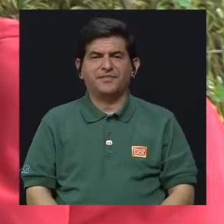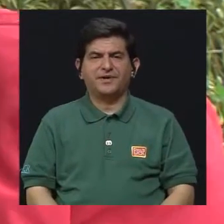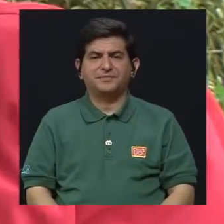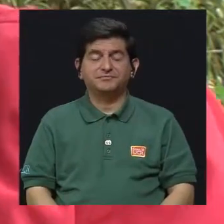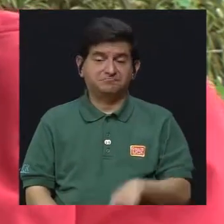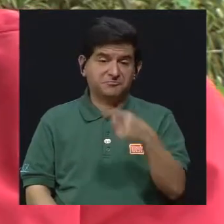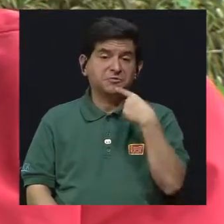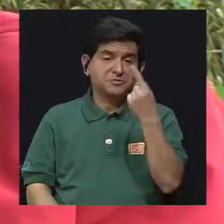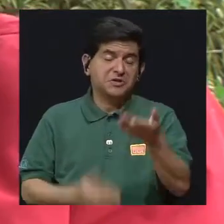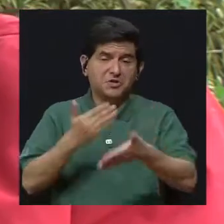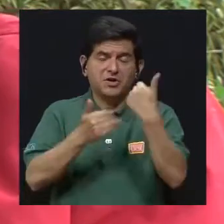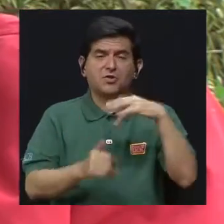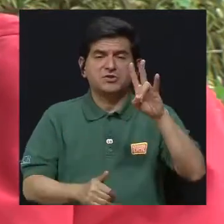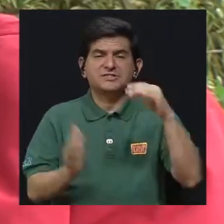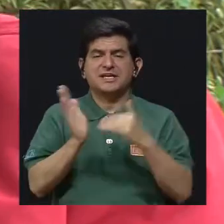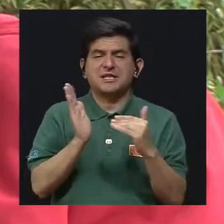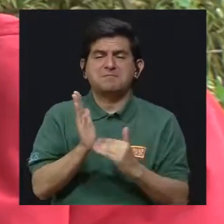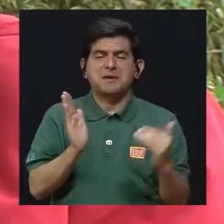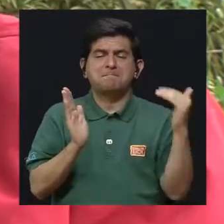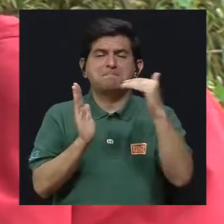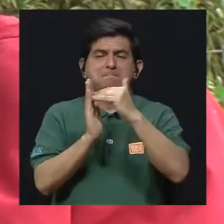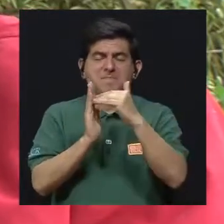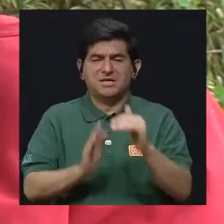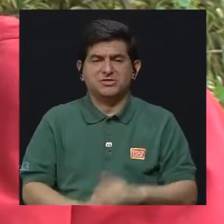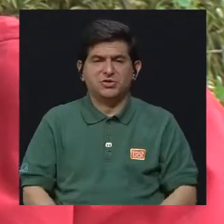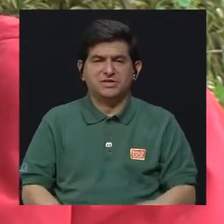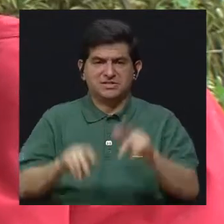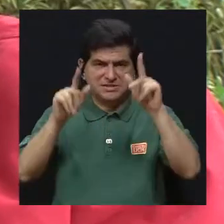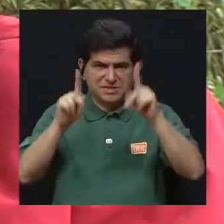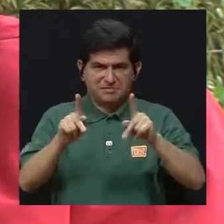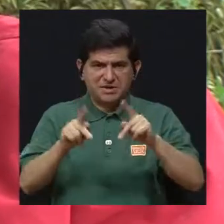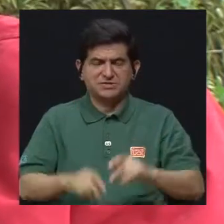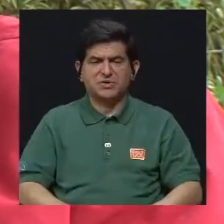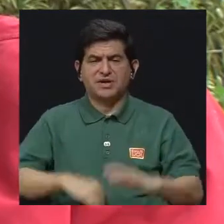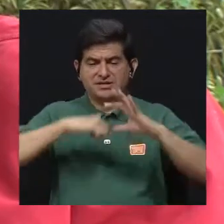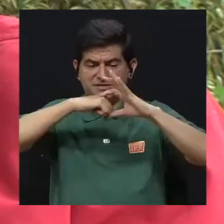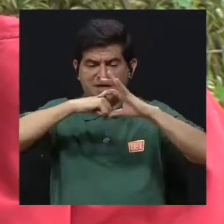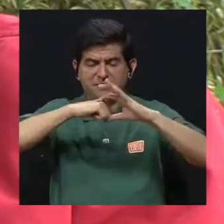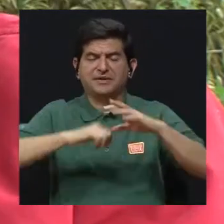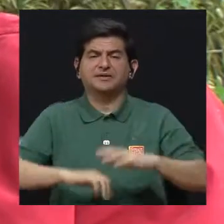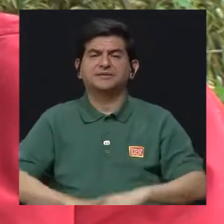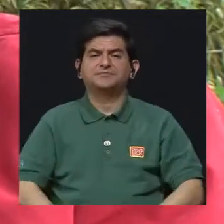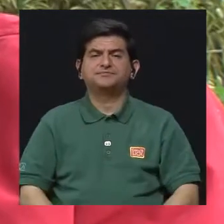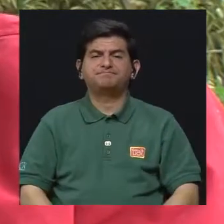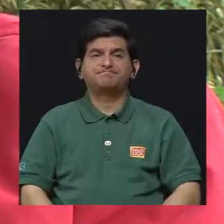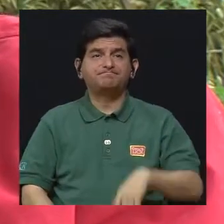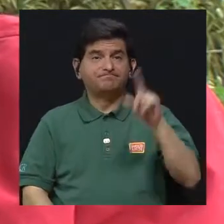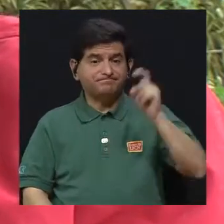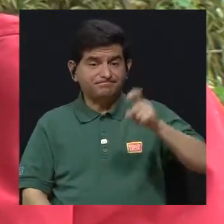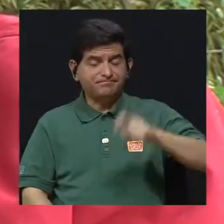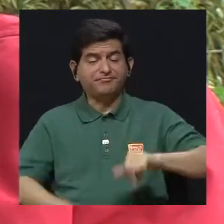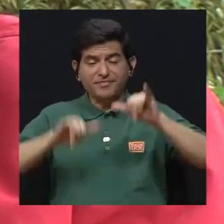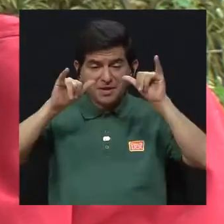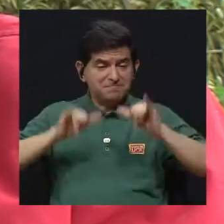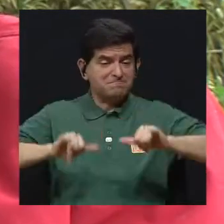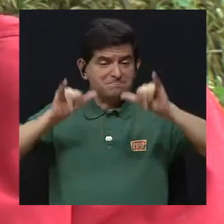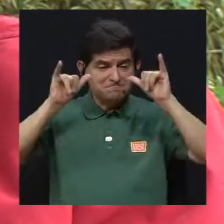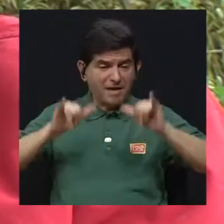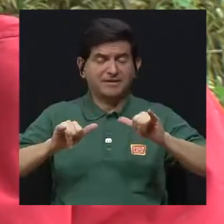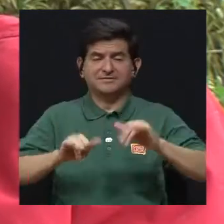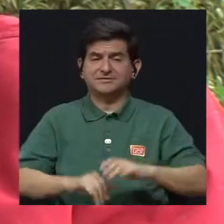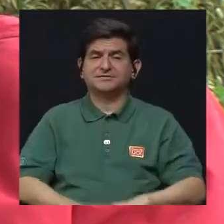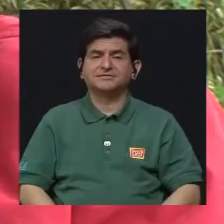vos lo mencionabas, somos 7 mil millones o poco más de 7 mil millones de habitantes en este planeta y requerimos darle